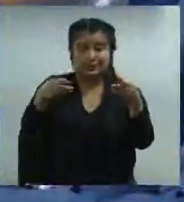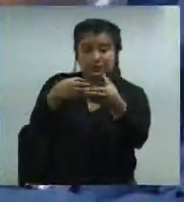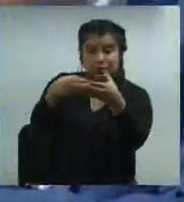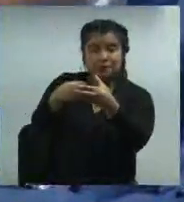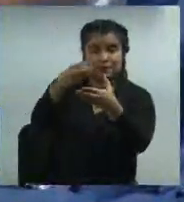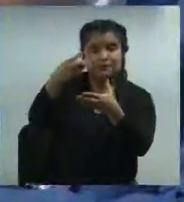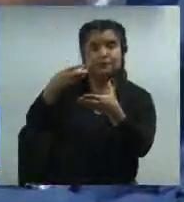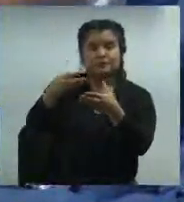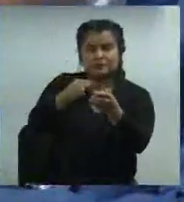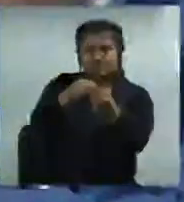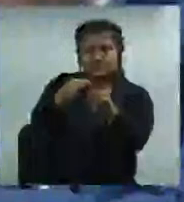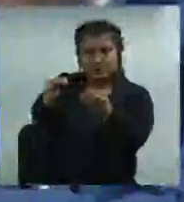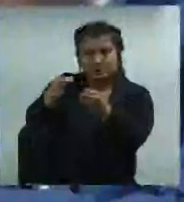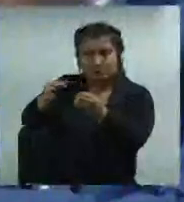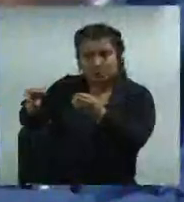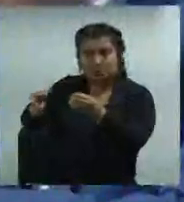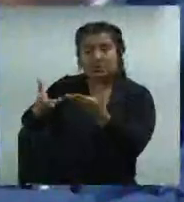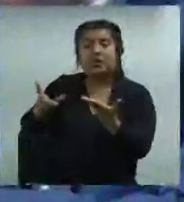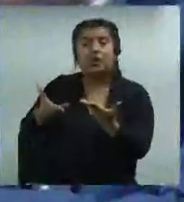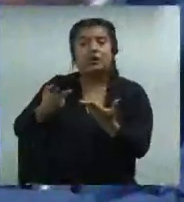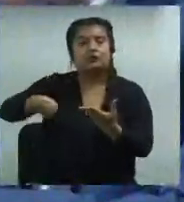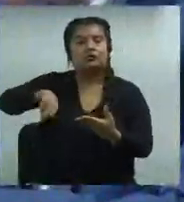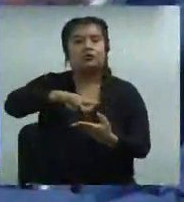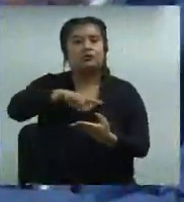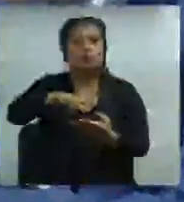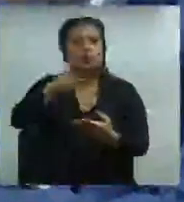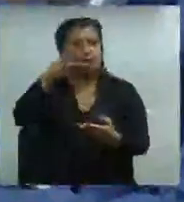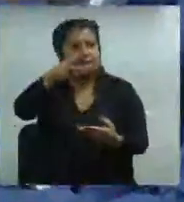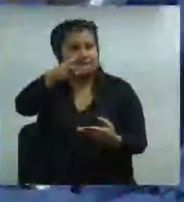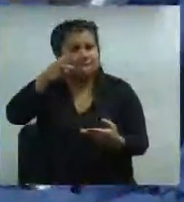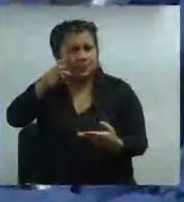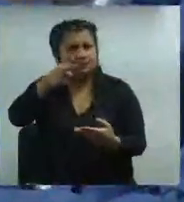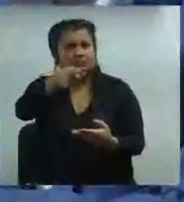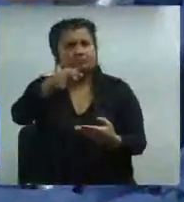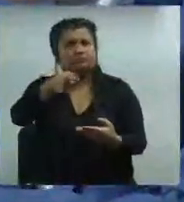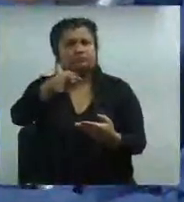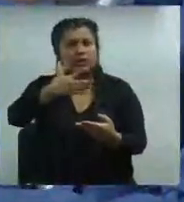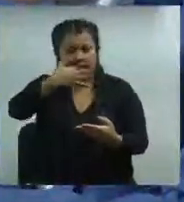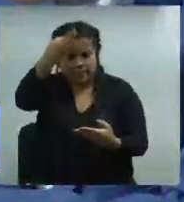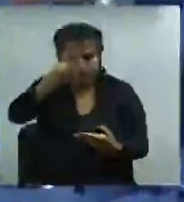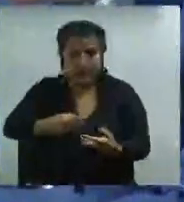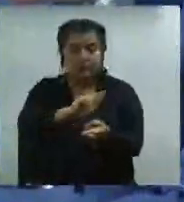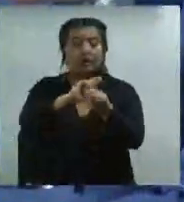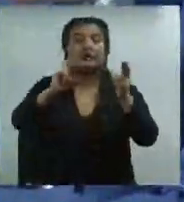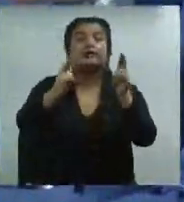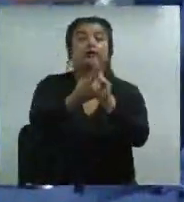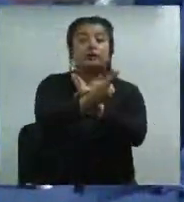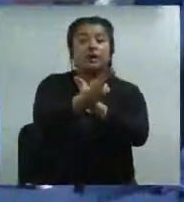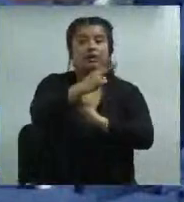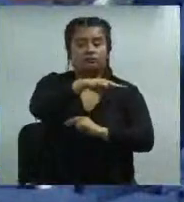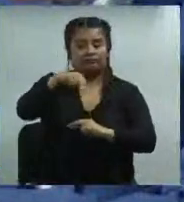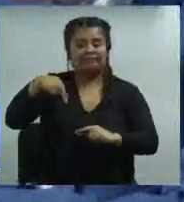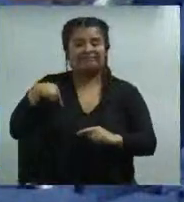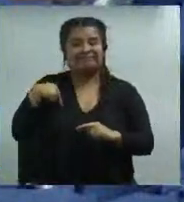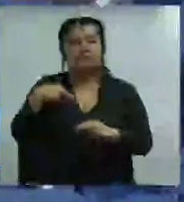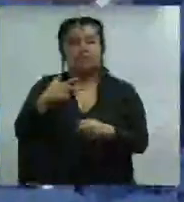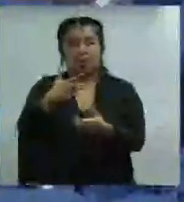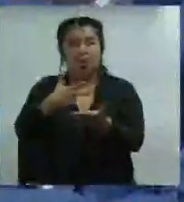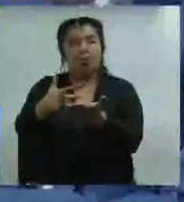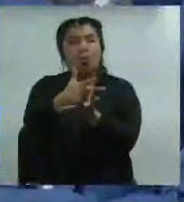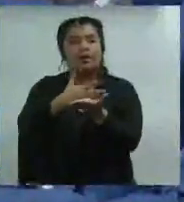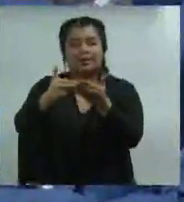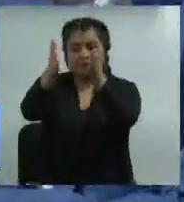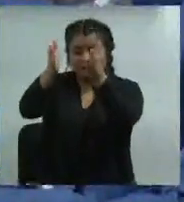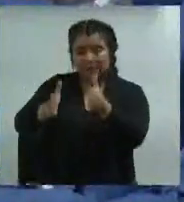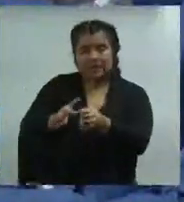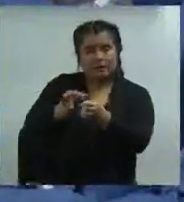población. Debemos de tomar esos comentarios y hacer una verdadera reforma que le permita al pueblo de Guatemala contar